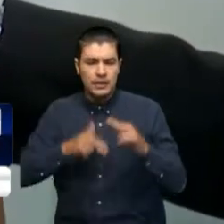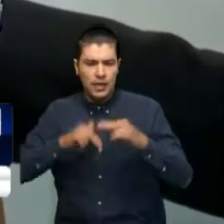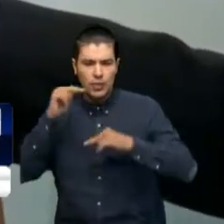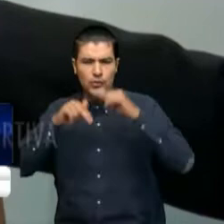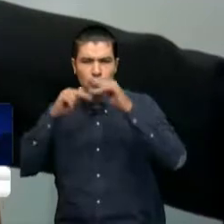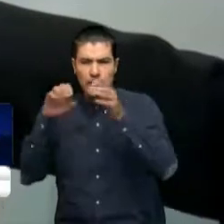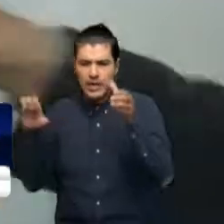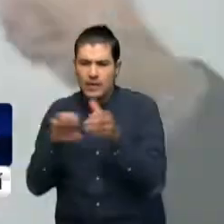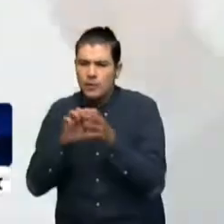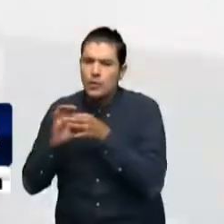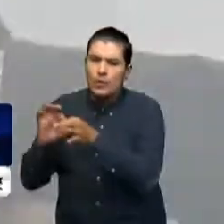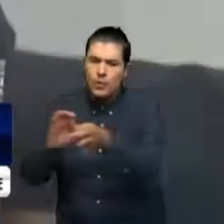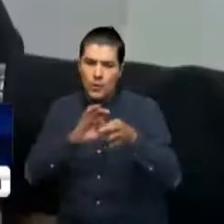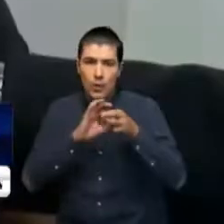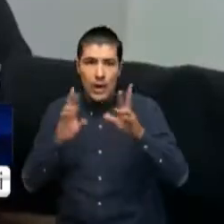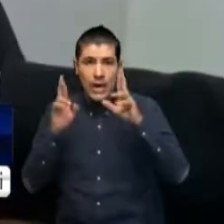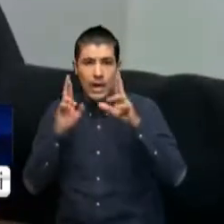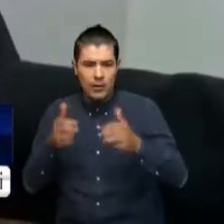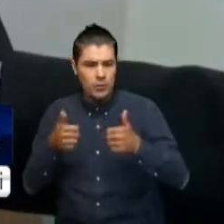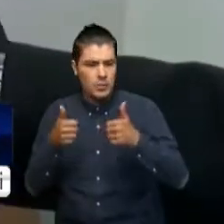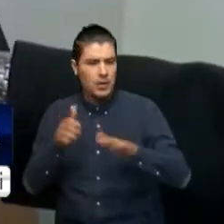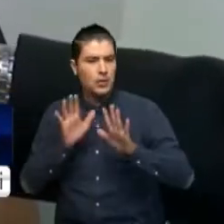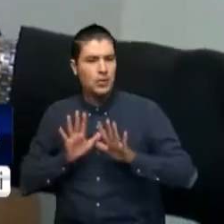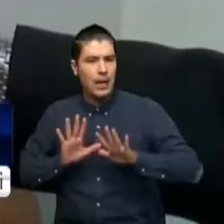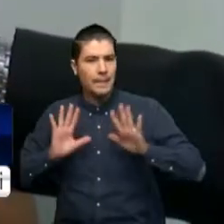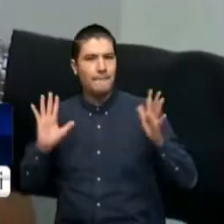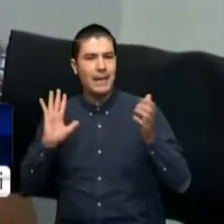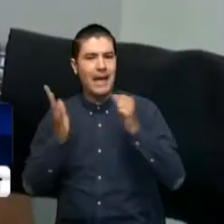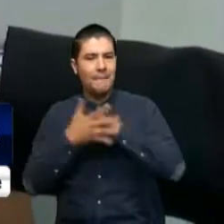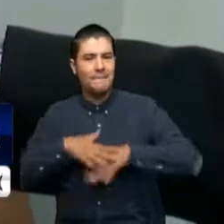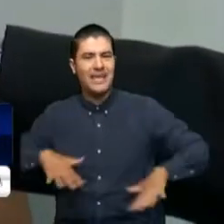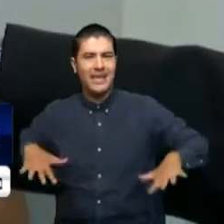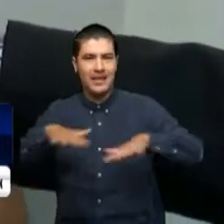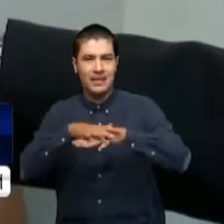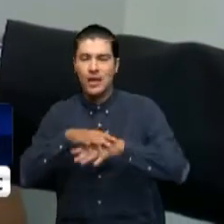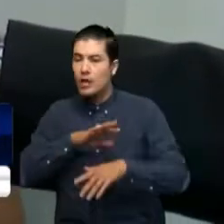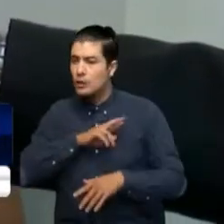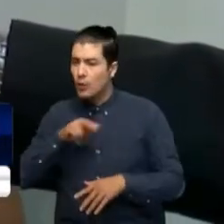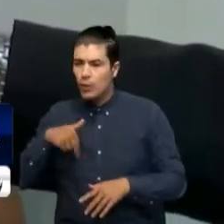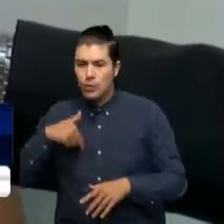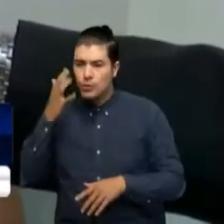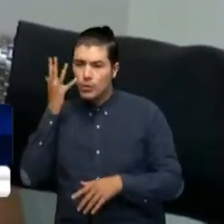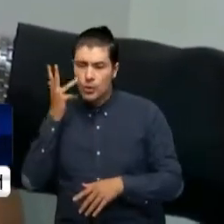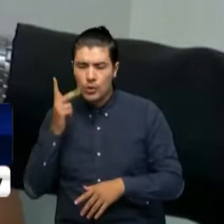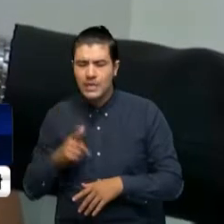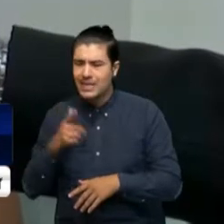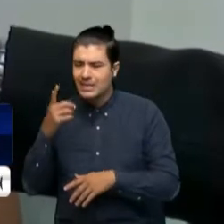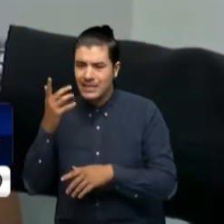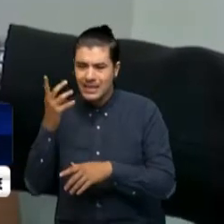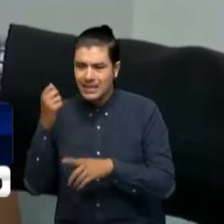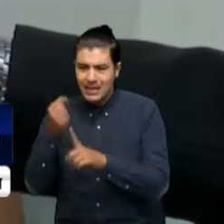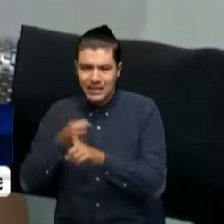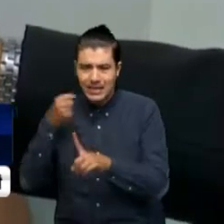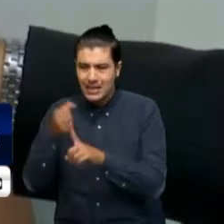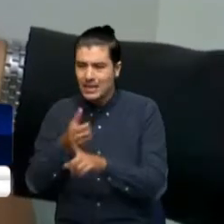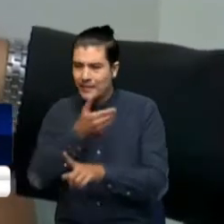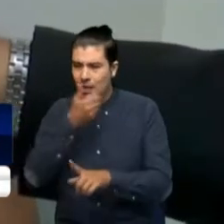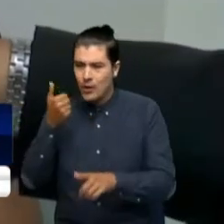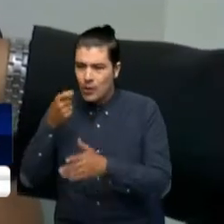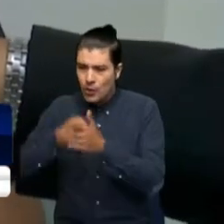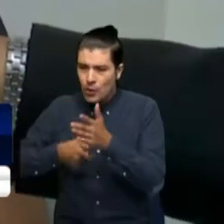unidos y bueno esperamos que haya un gran aviso no me mejor obviamente nosotros calidad e intentamos mejorar corregir los errores y